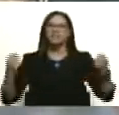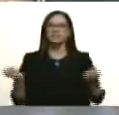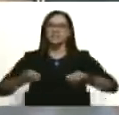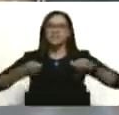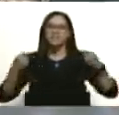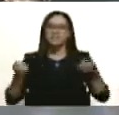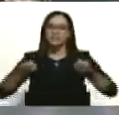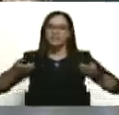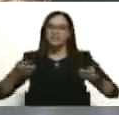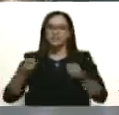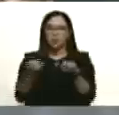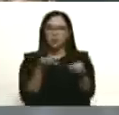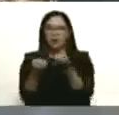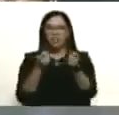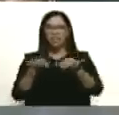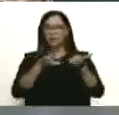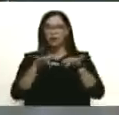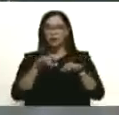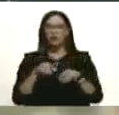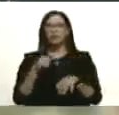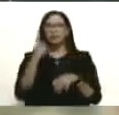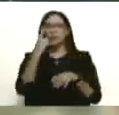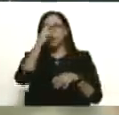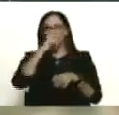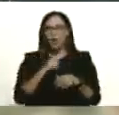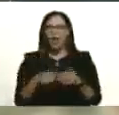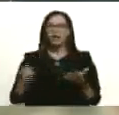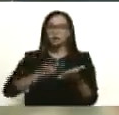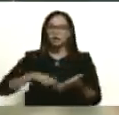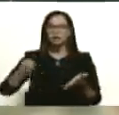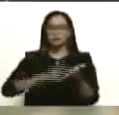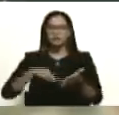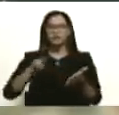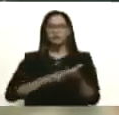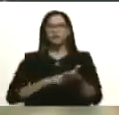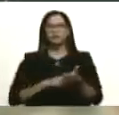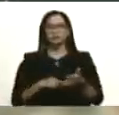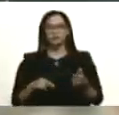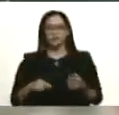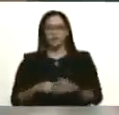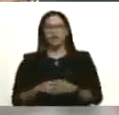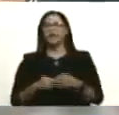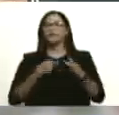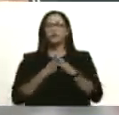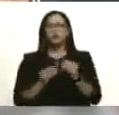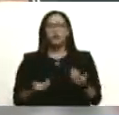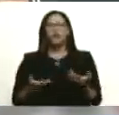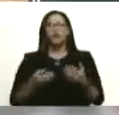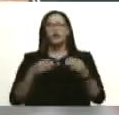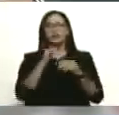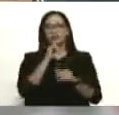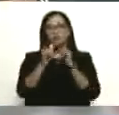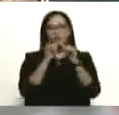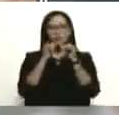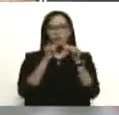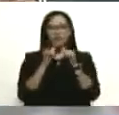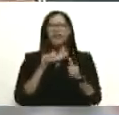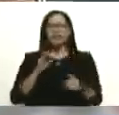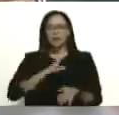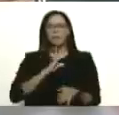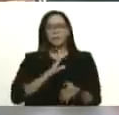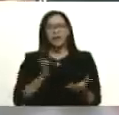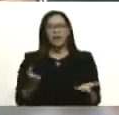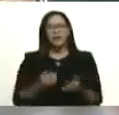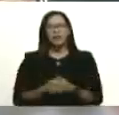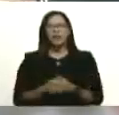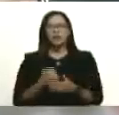de Estado a lo largo de más de un año en todas sus portadas, con carácter gráfico. Todo ese material es parte de lo que,